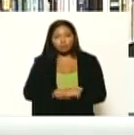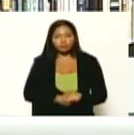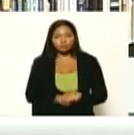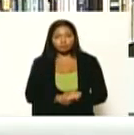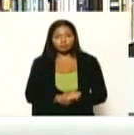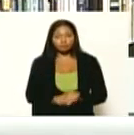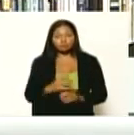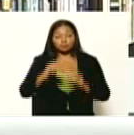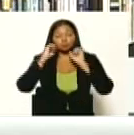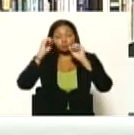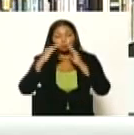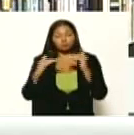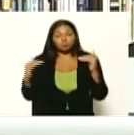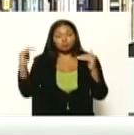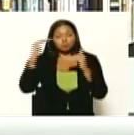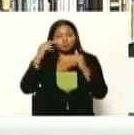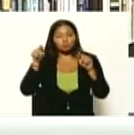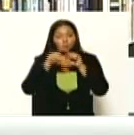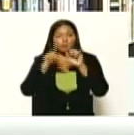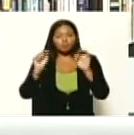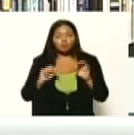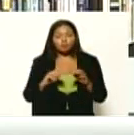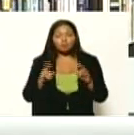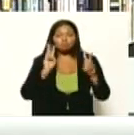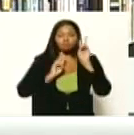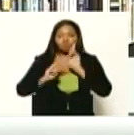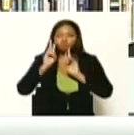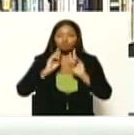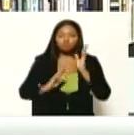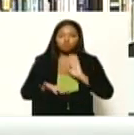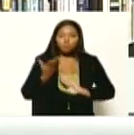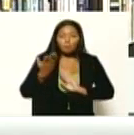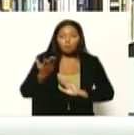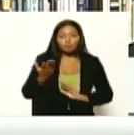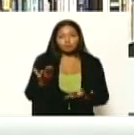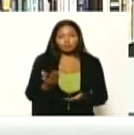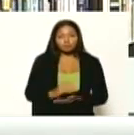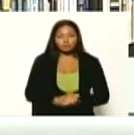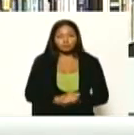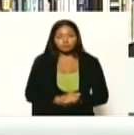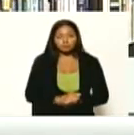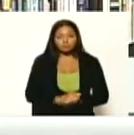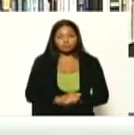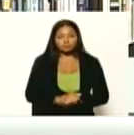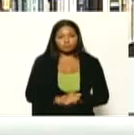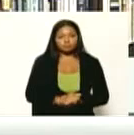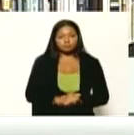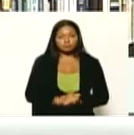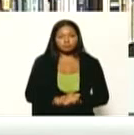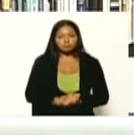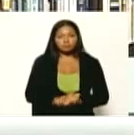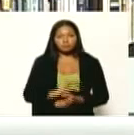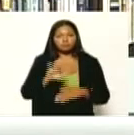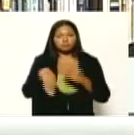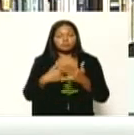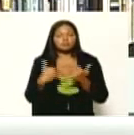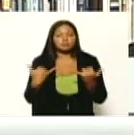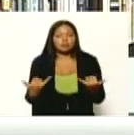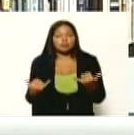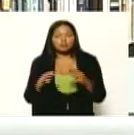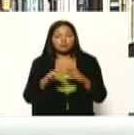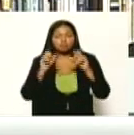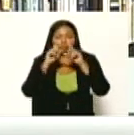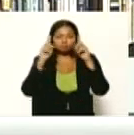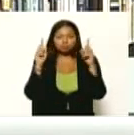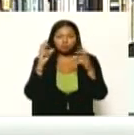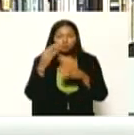se logre un nivel de inmunidad importante. Hasta que se